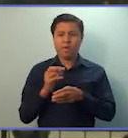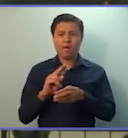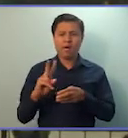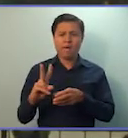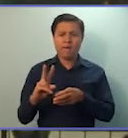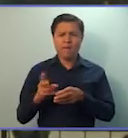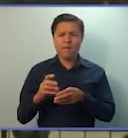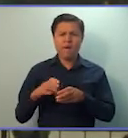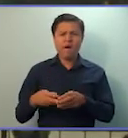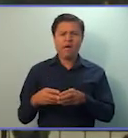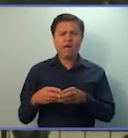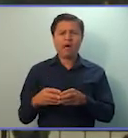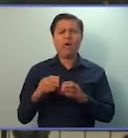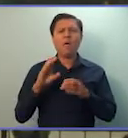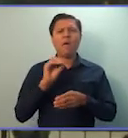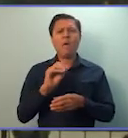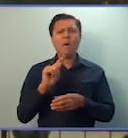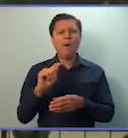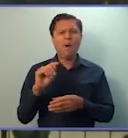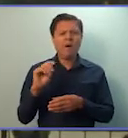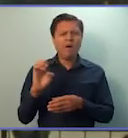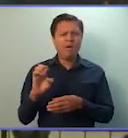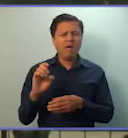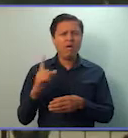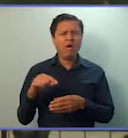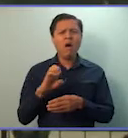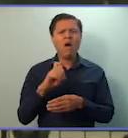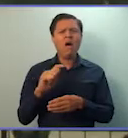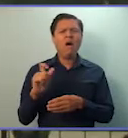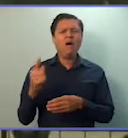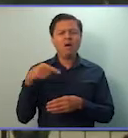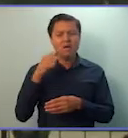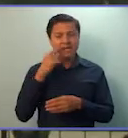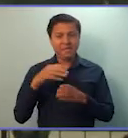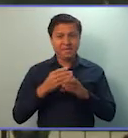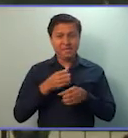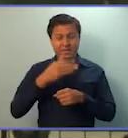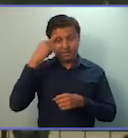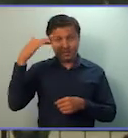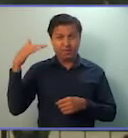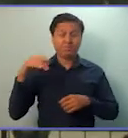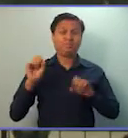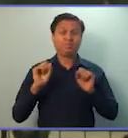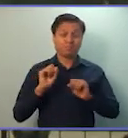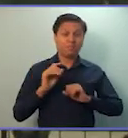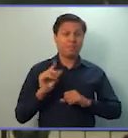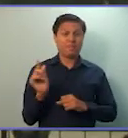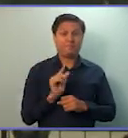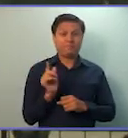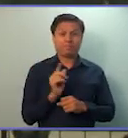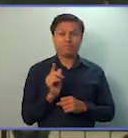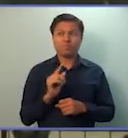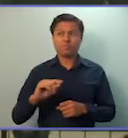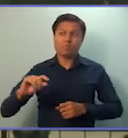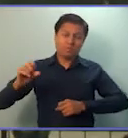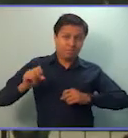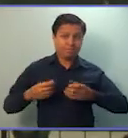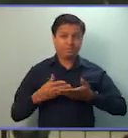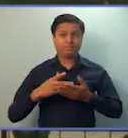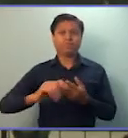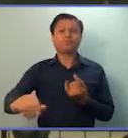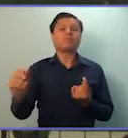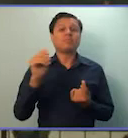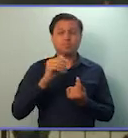organismo electoral temporal o desarrollando la vigilancia temporal de un partido político tiene el permiso tanto para asistir a la